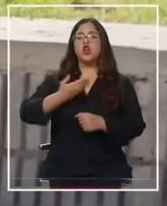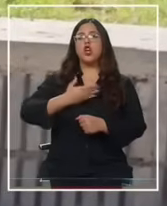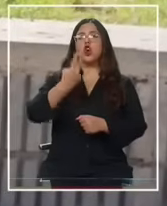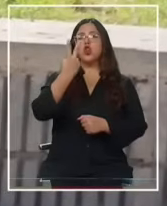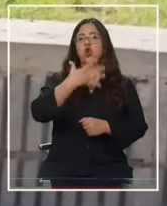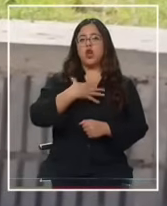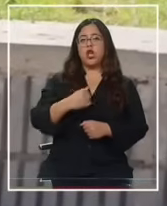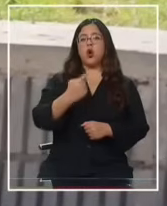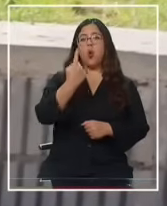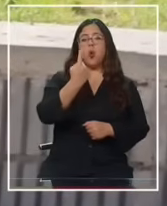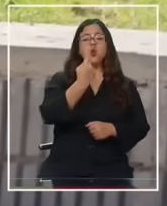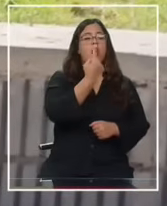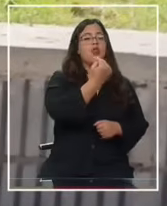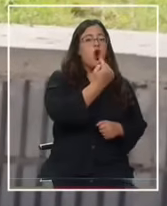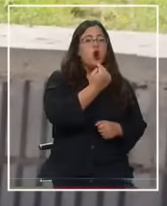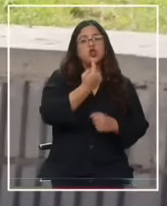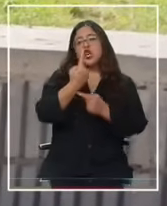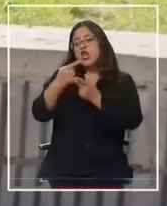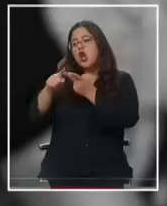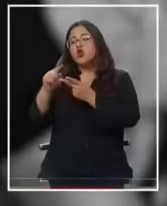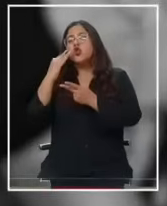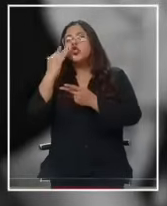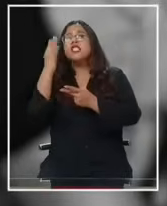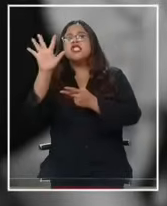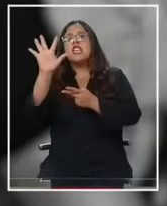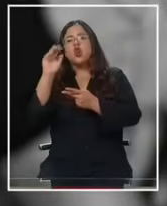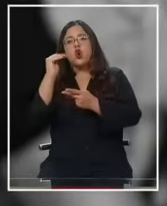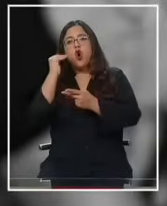hijos, uno tiene 11 y el otro tiene 5 años.